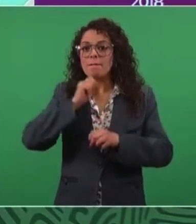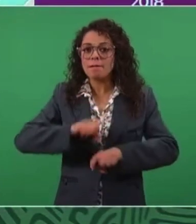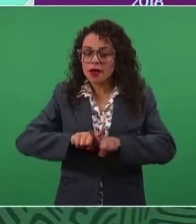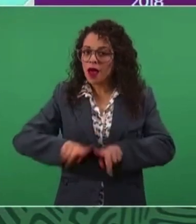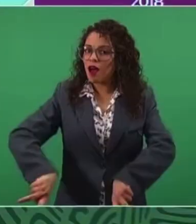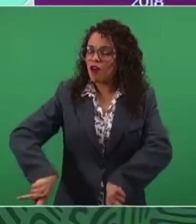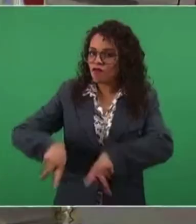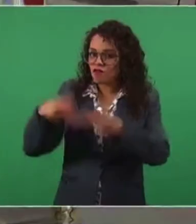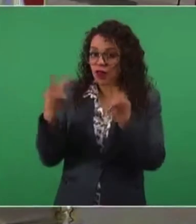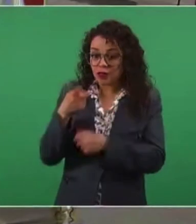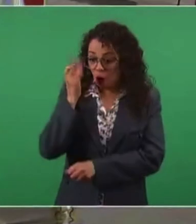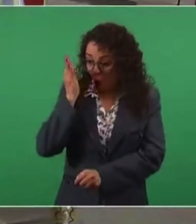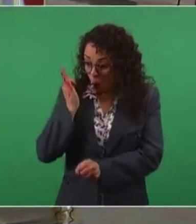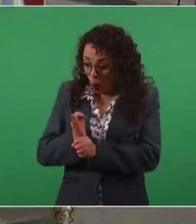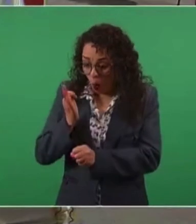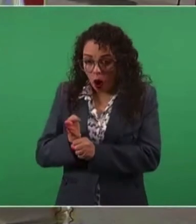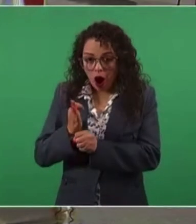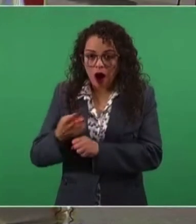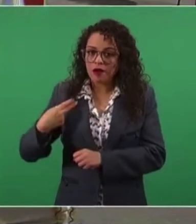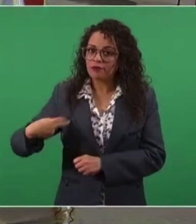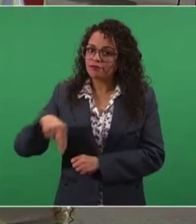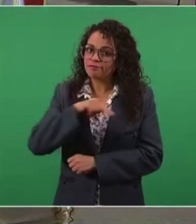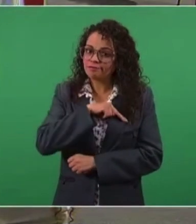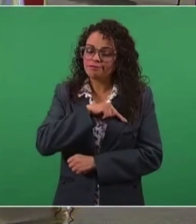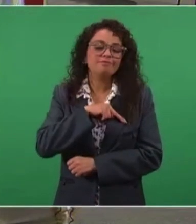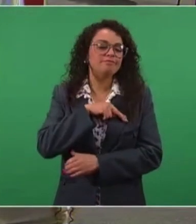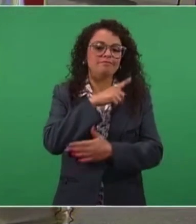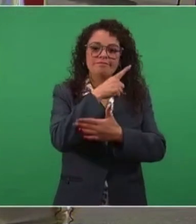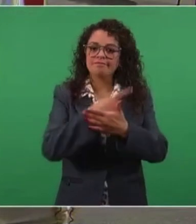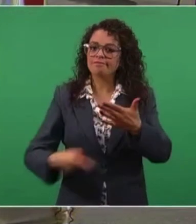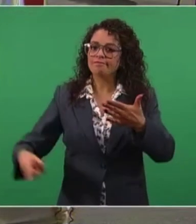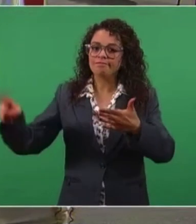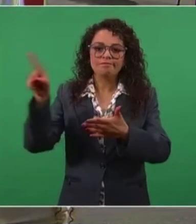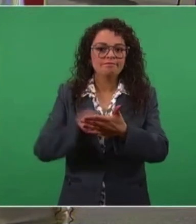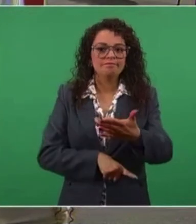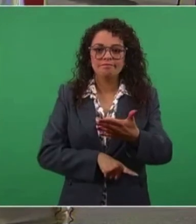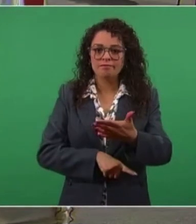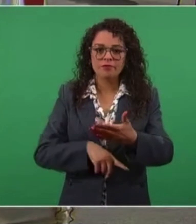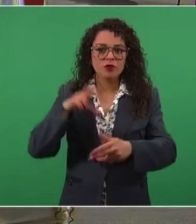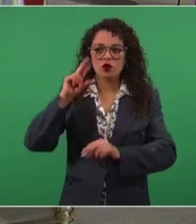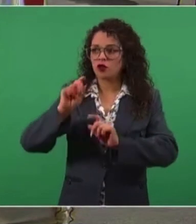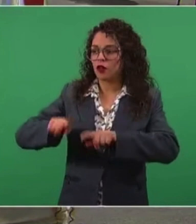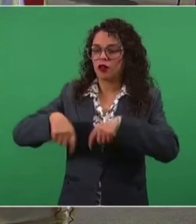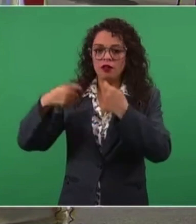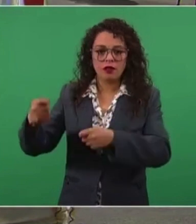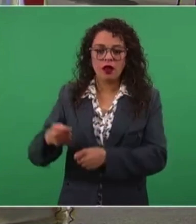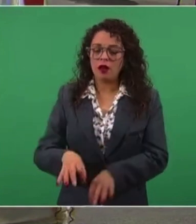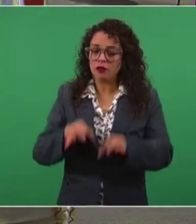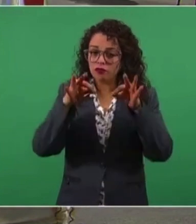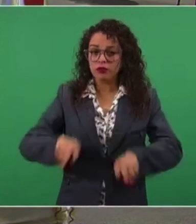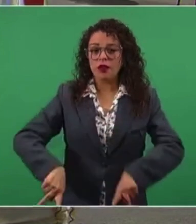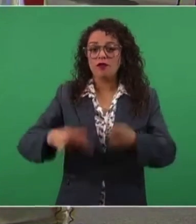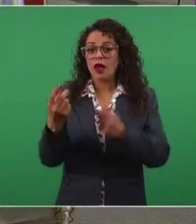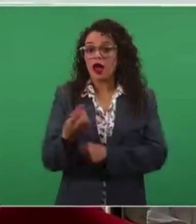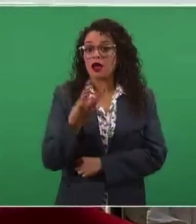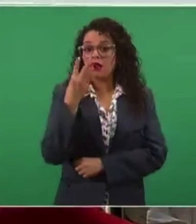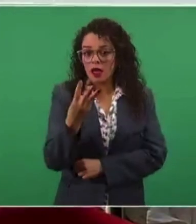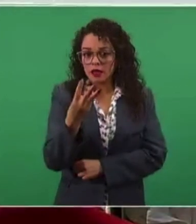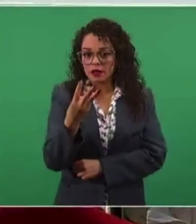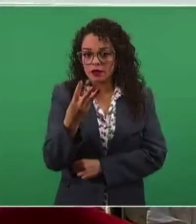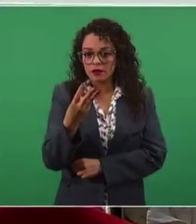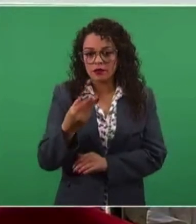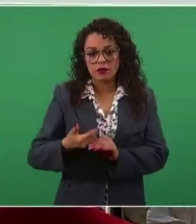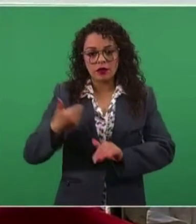esta administración cancelamos esa venta desde el principio. En realidad tenían vendida 3. Ahora, ¿cómo